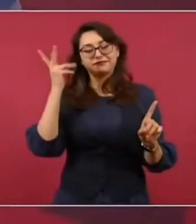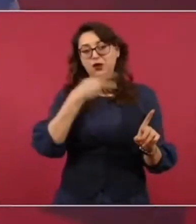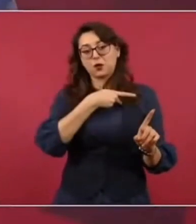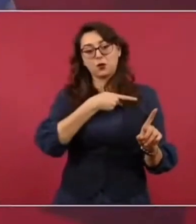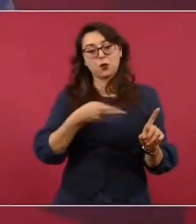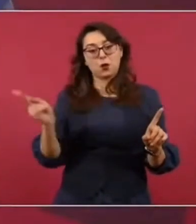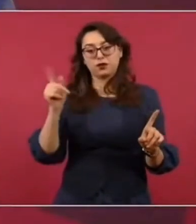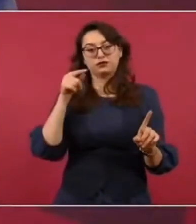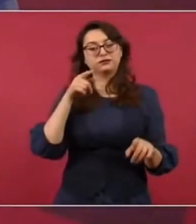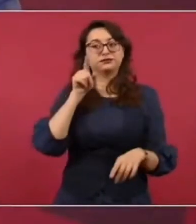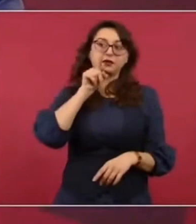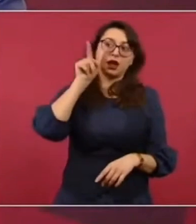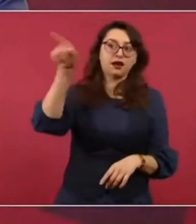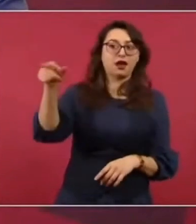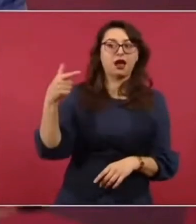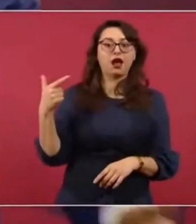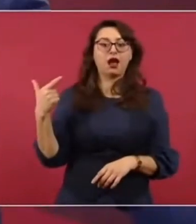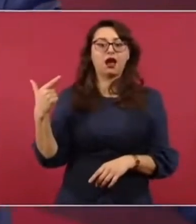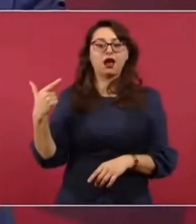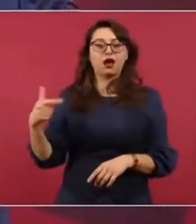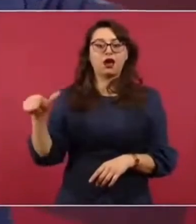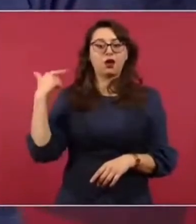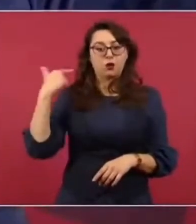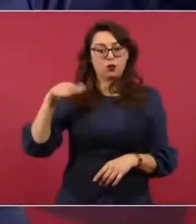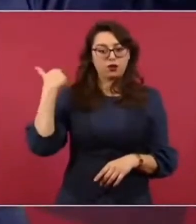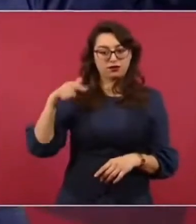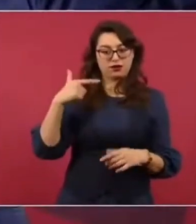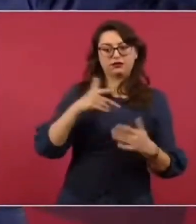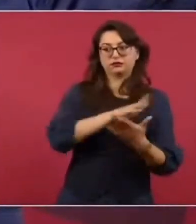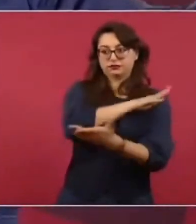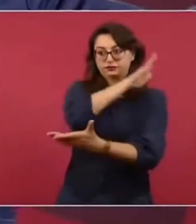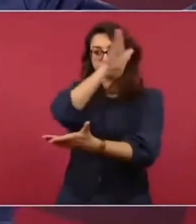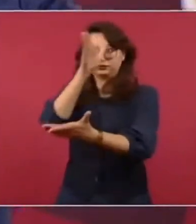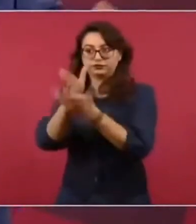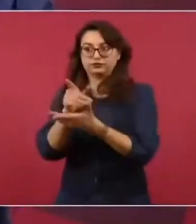allá a Guadalajara, a una reunión.